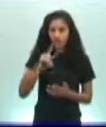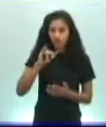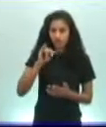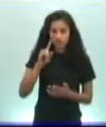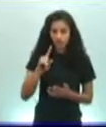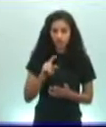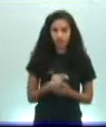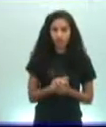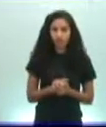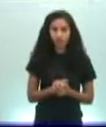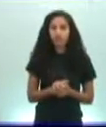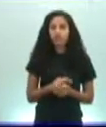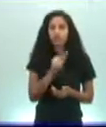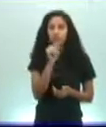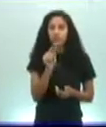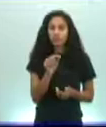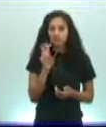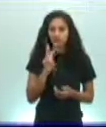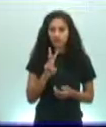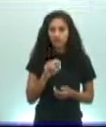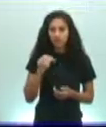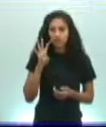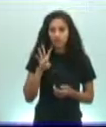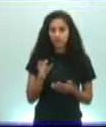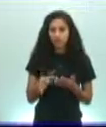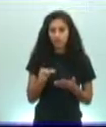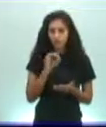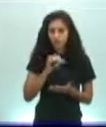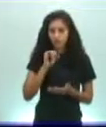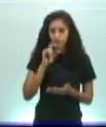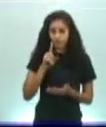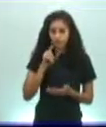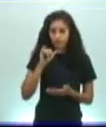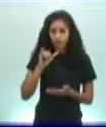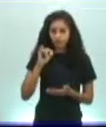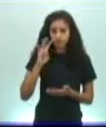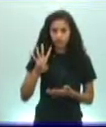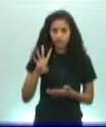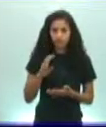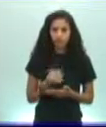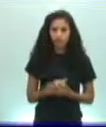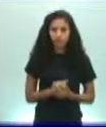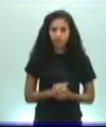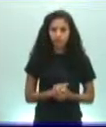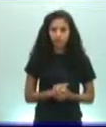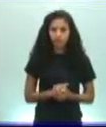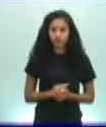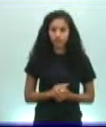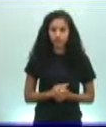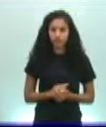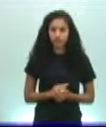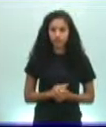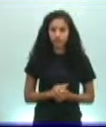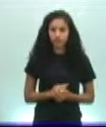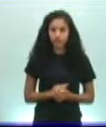161 y los ejercicios 3 y 4 de la página 164.